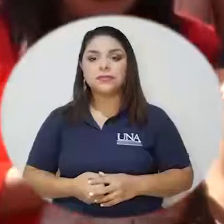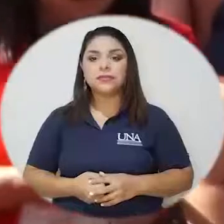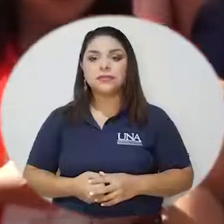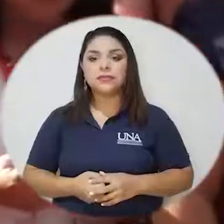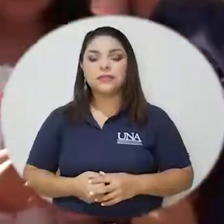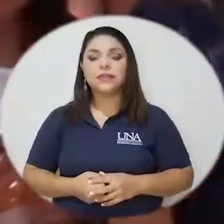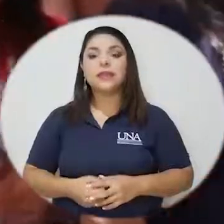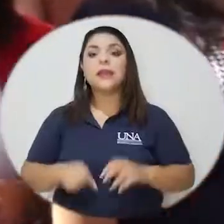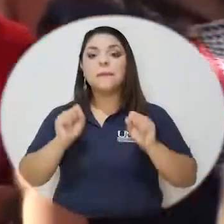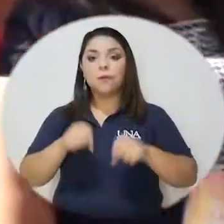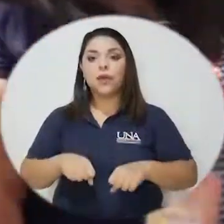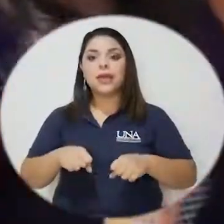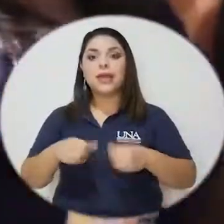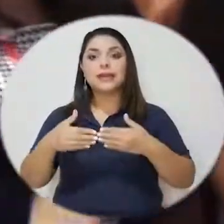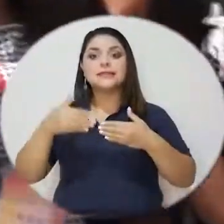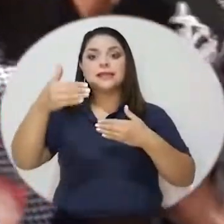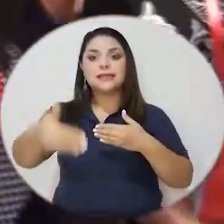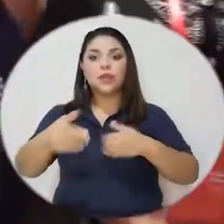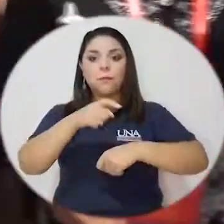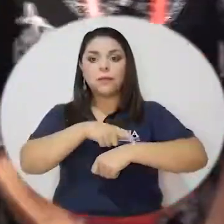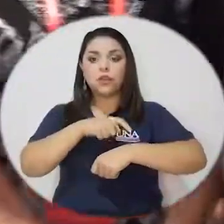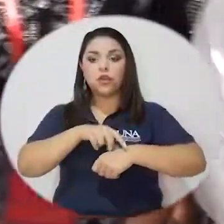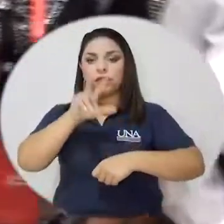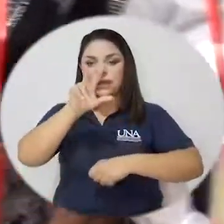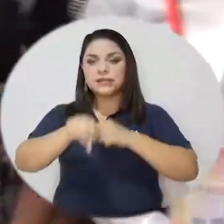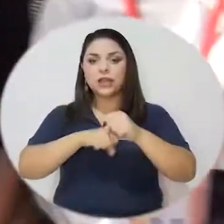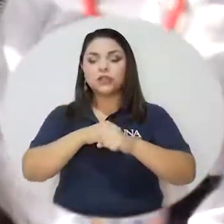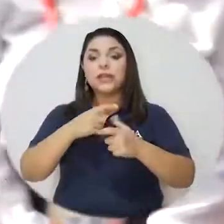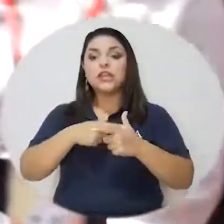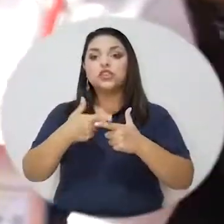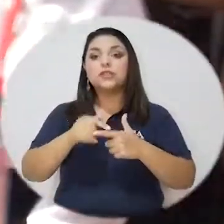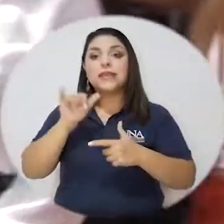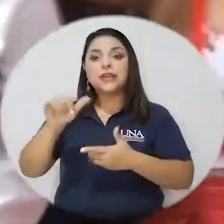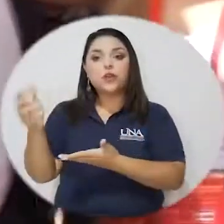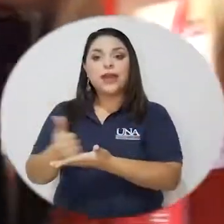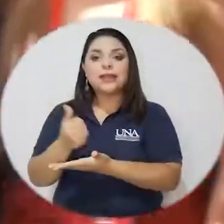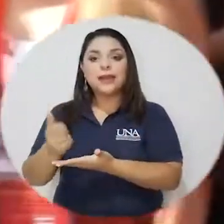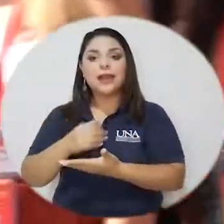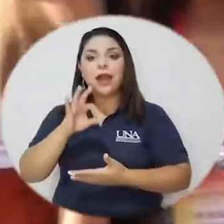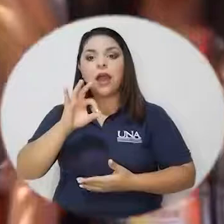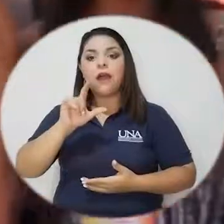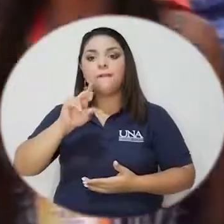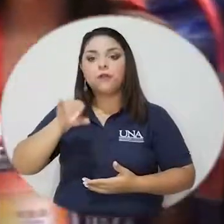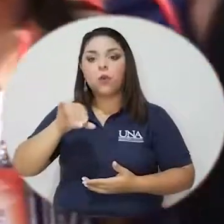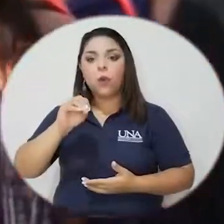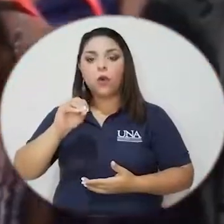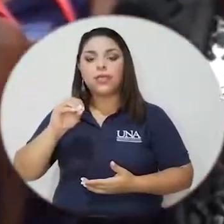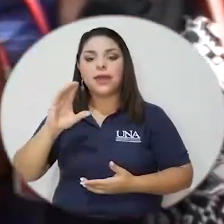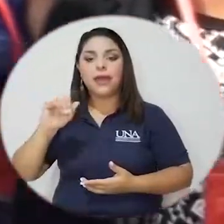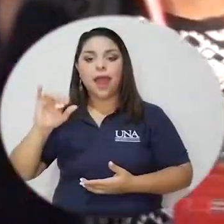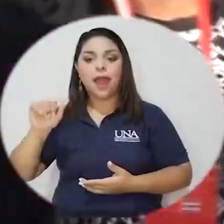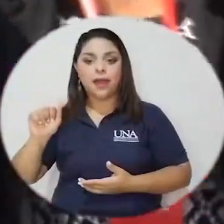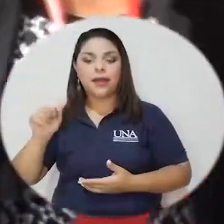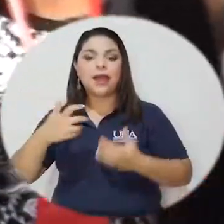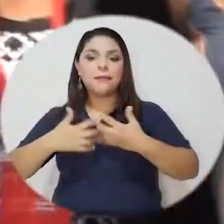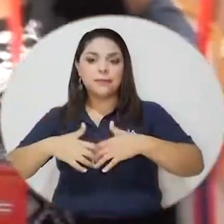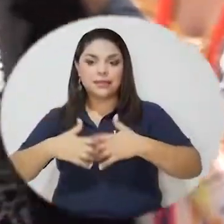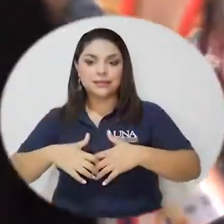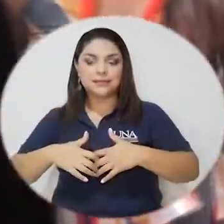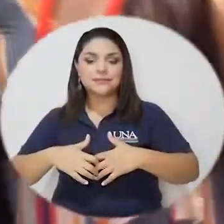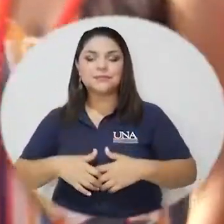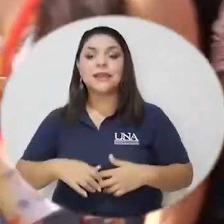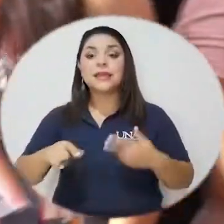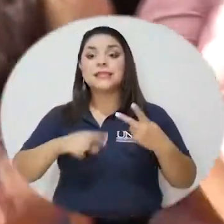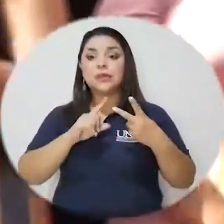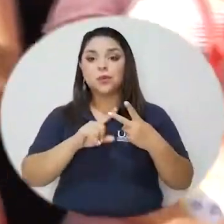pueden extender por un periodo de 3 años, ¿cierto? Le generaría flujo de caja a las empresas ya. Segundo, las empresas entendieron